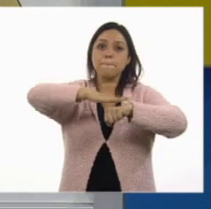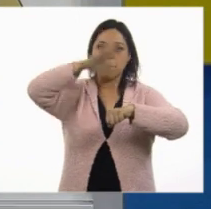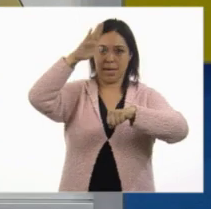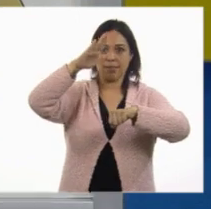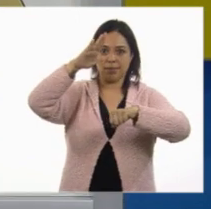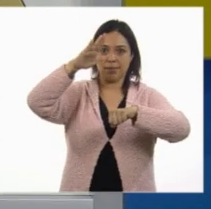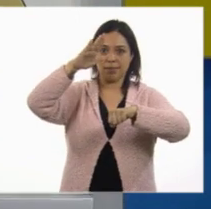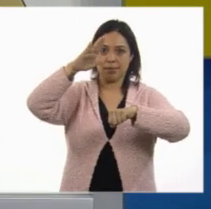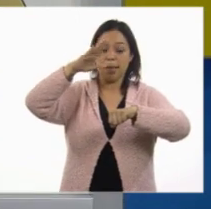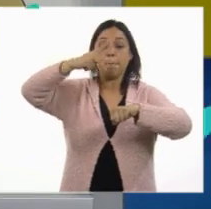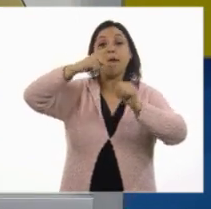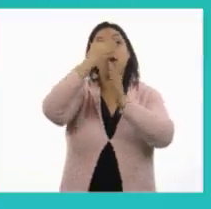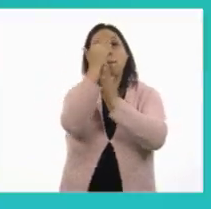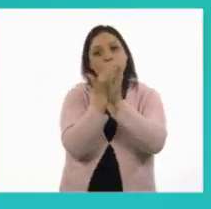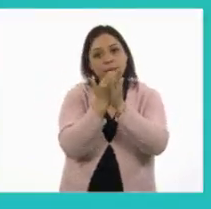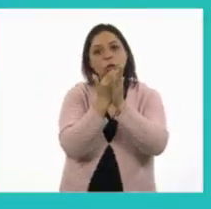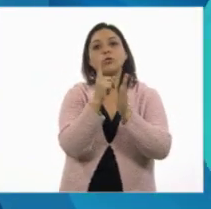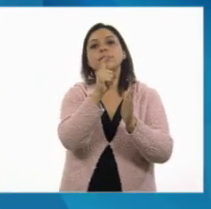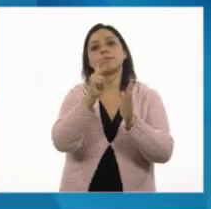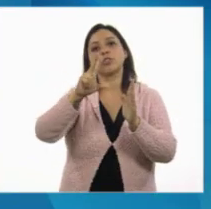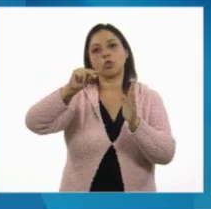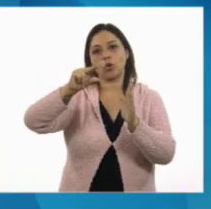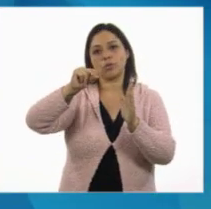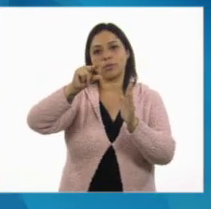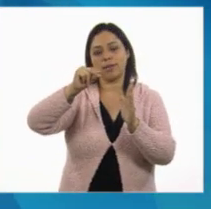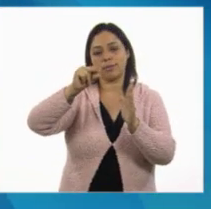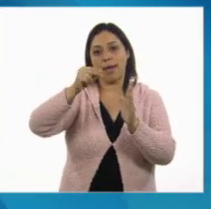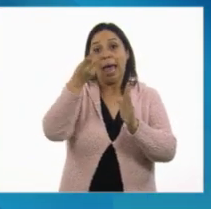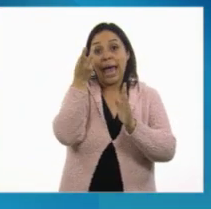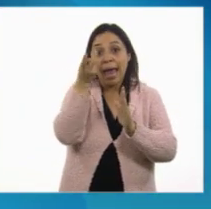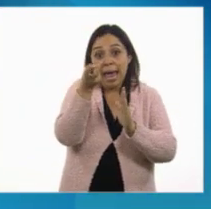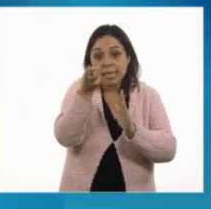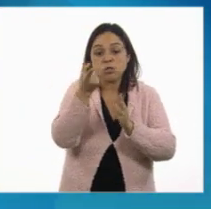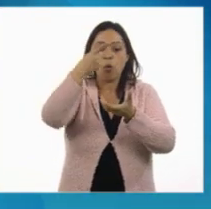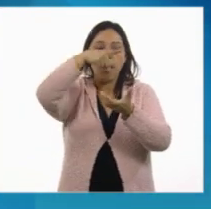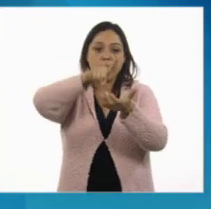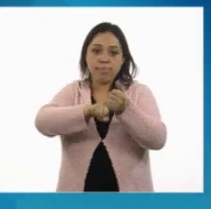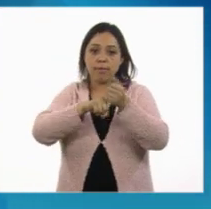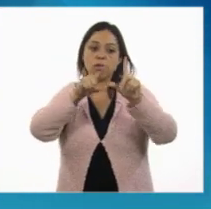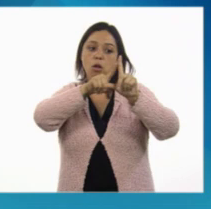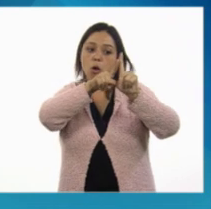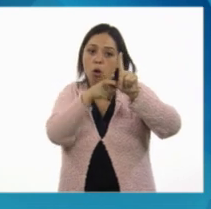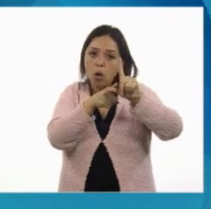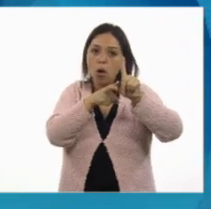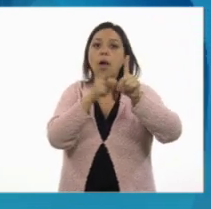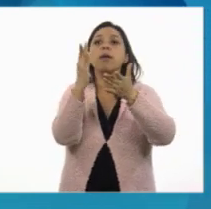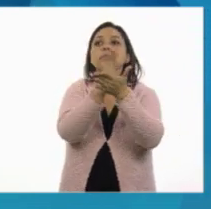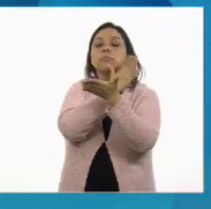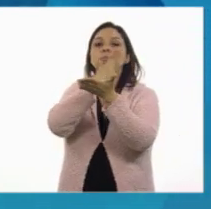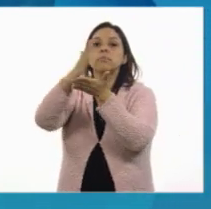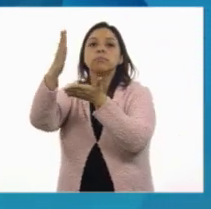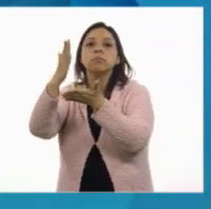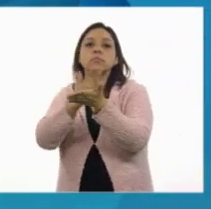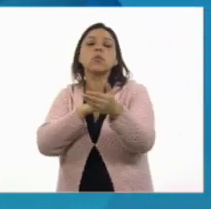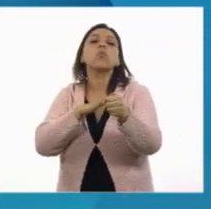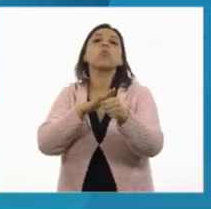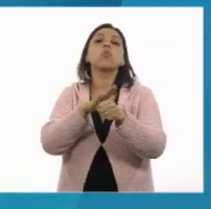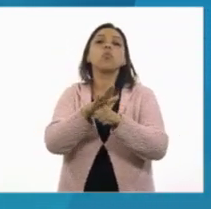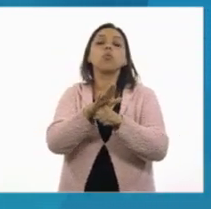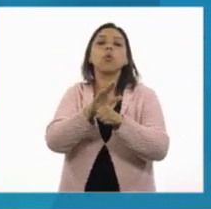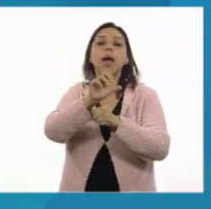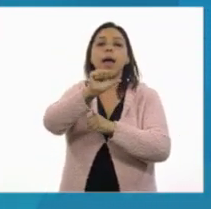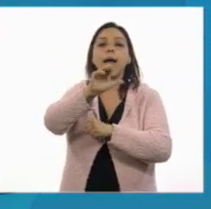pero menor de 180. Con base en los ángulos internos, los triángulos se clasifican en